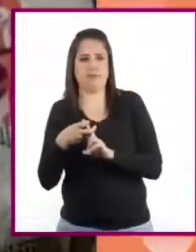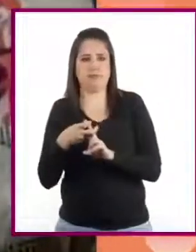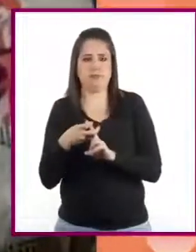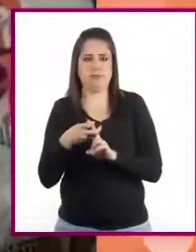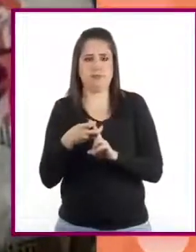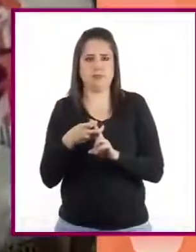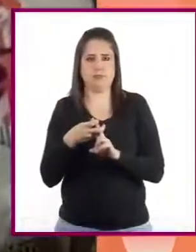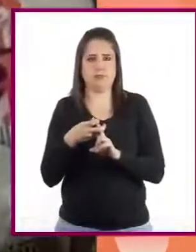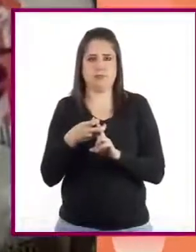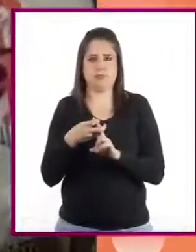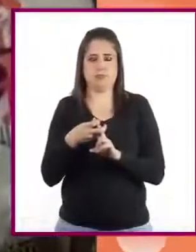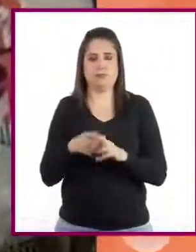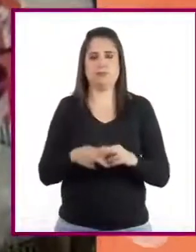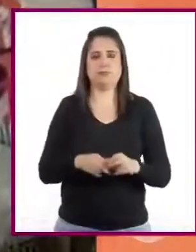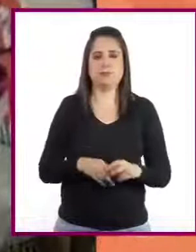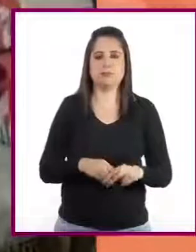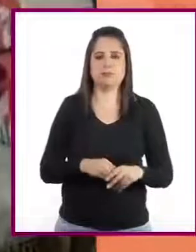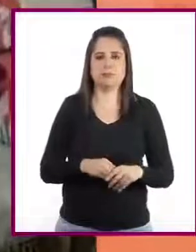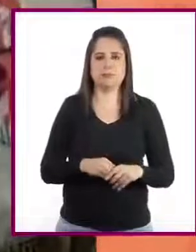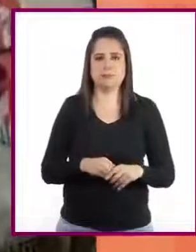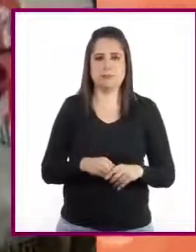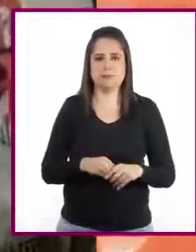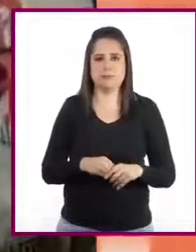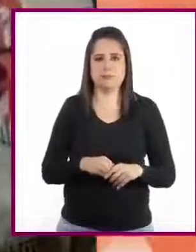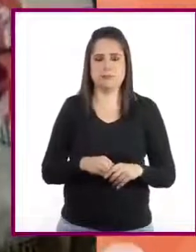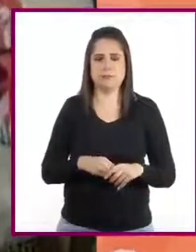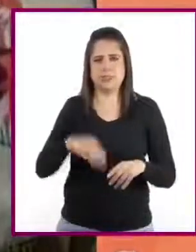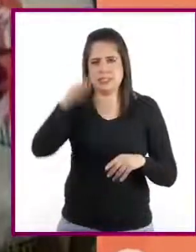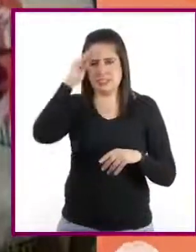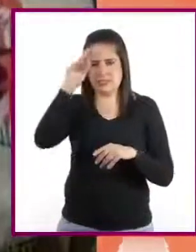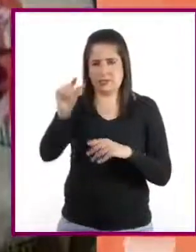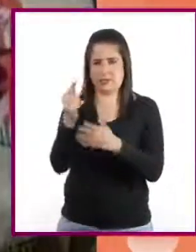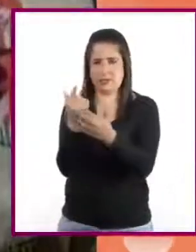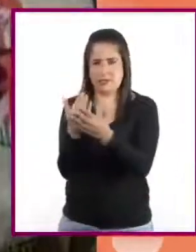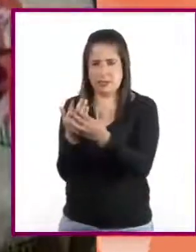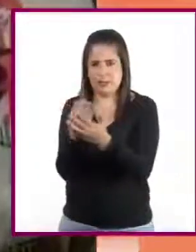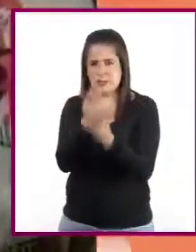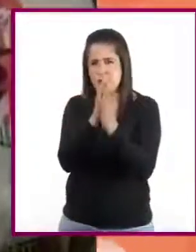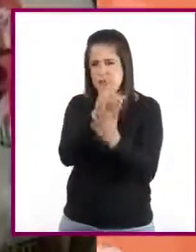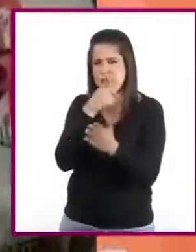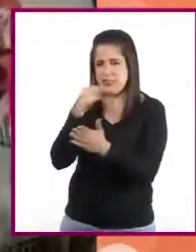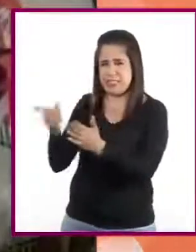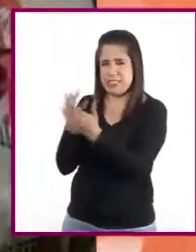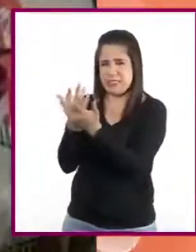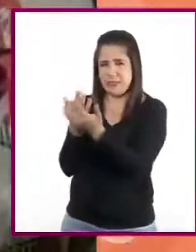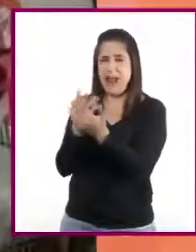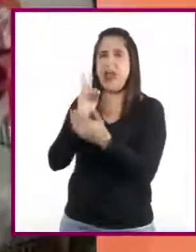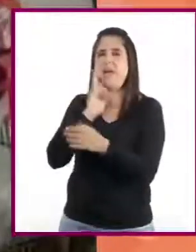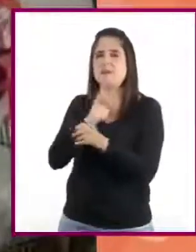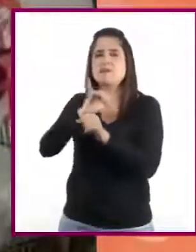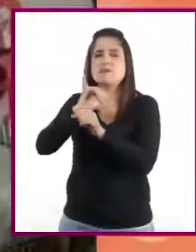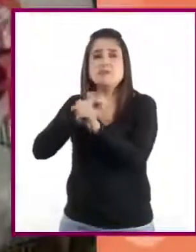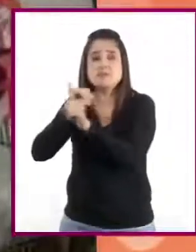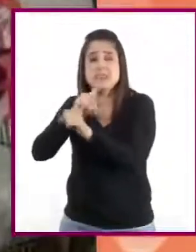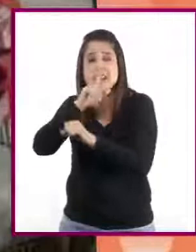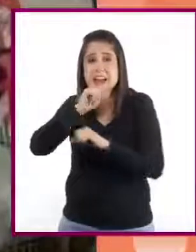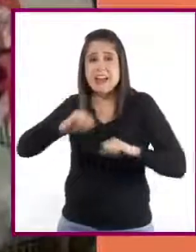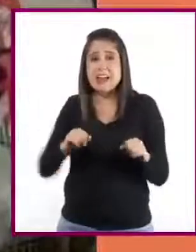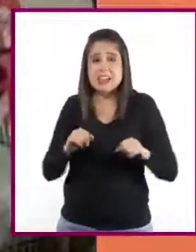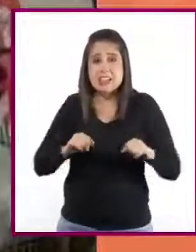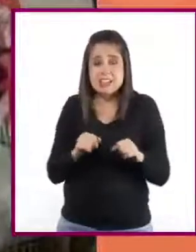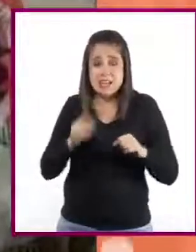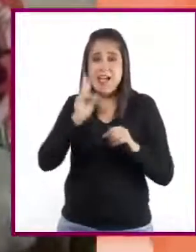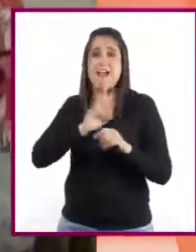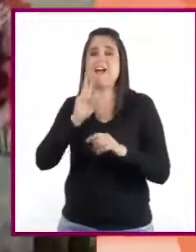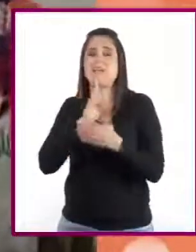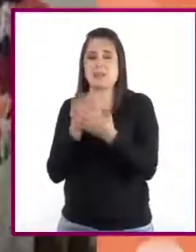Obstrucción ilegal de la libertad. El señor nos espera, dígale que nos espere, vamos a averiguar si las gallinas... ¿Cuánto no,